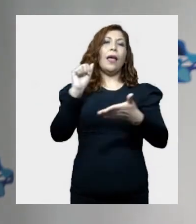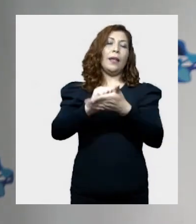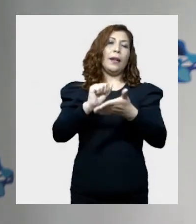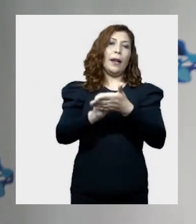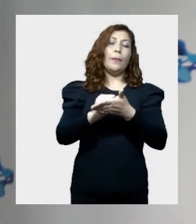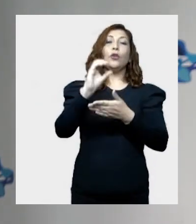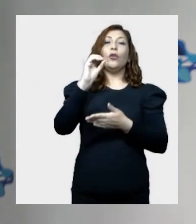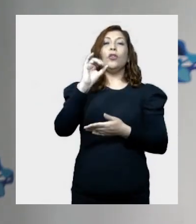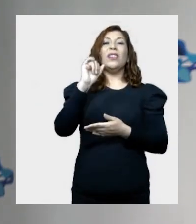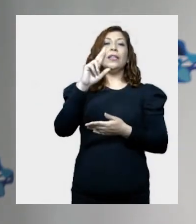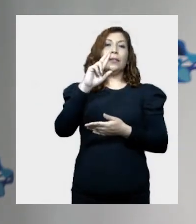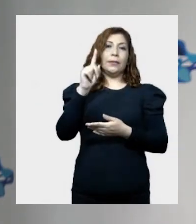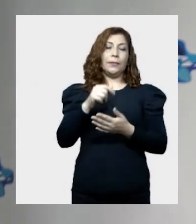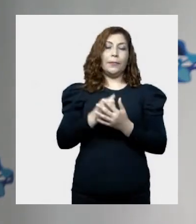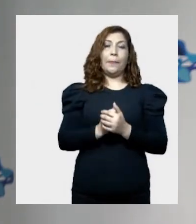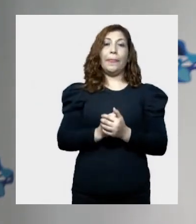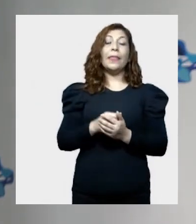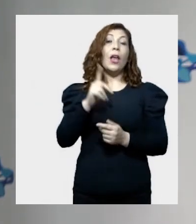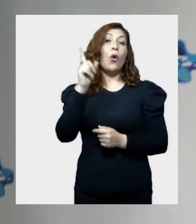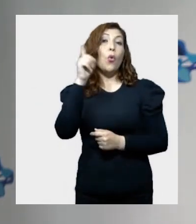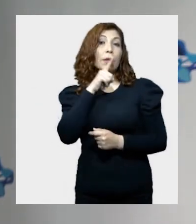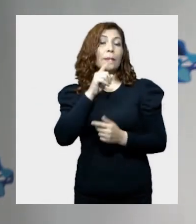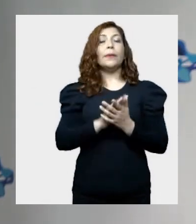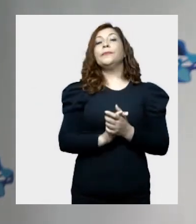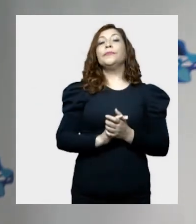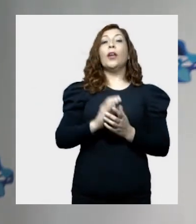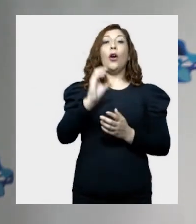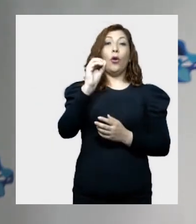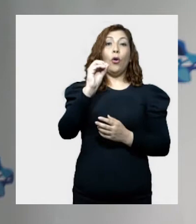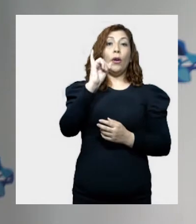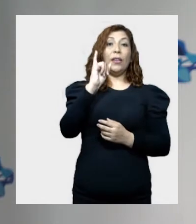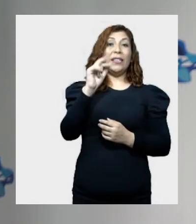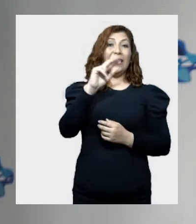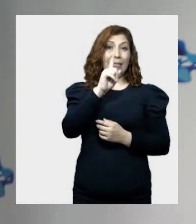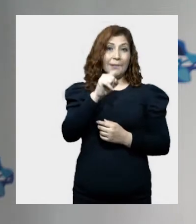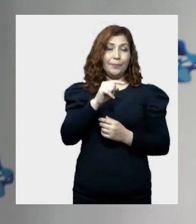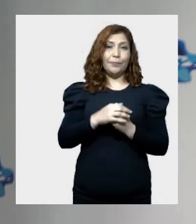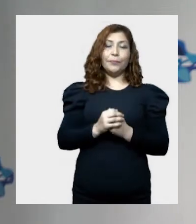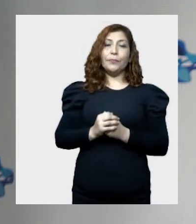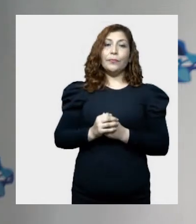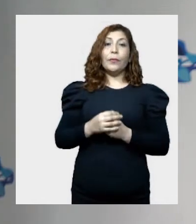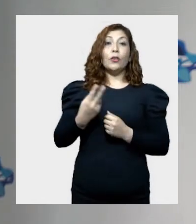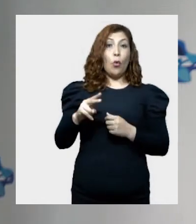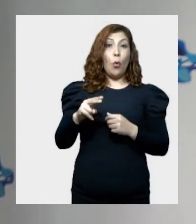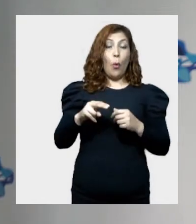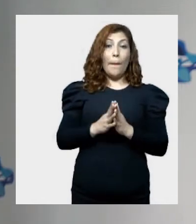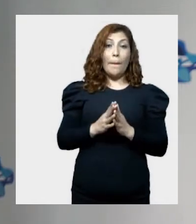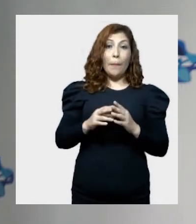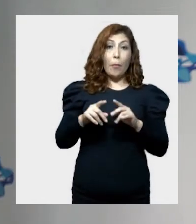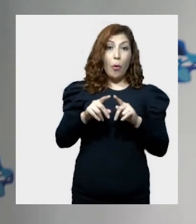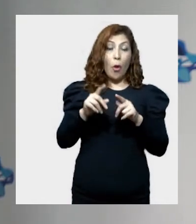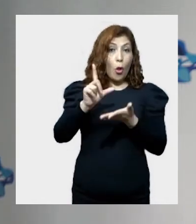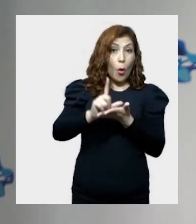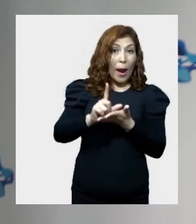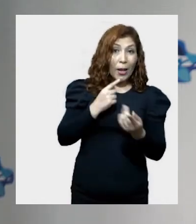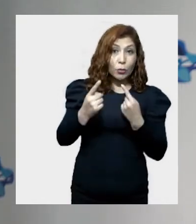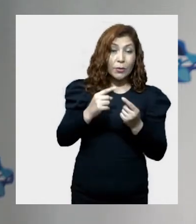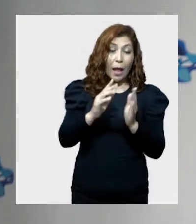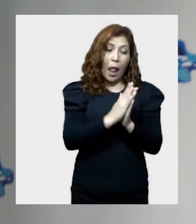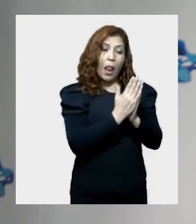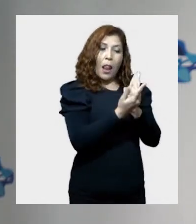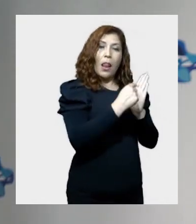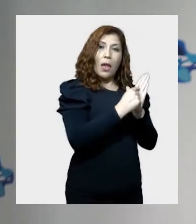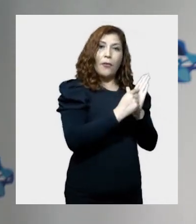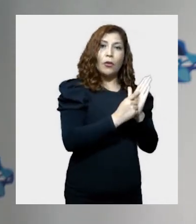OIRS. Esta última instancia, la OIRS, procesa a través de sus plataformas de consulta libros instalados